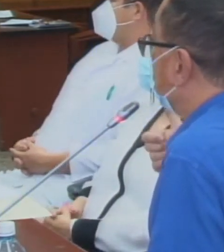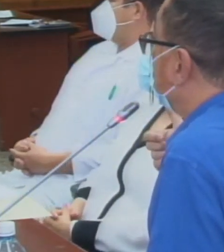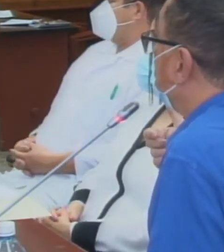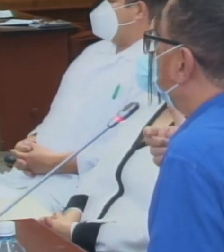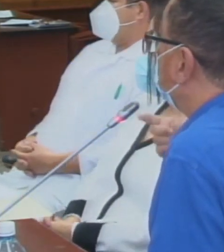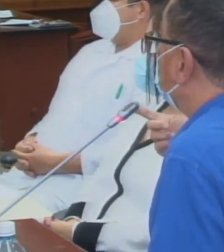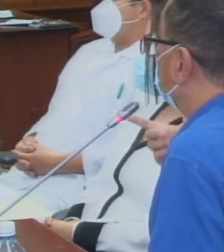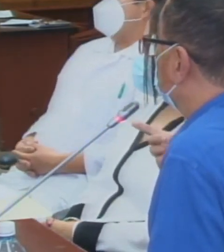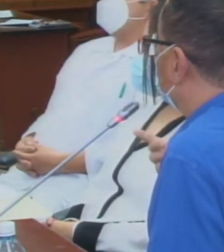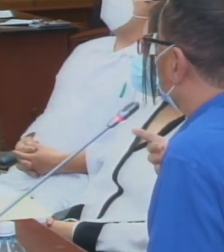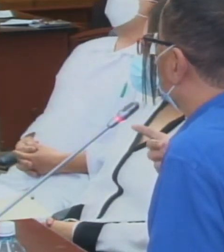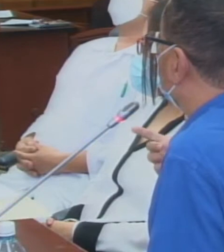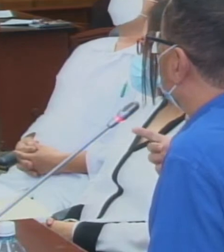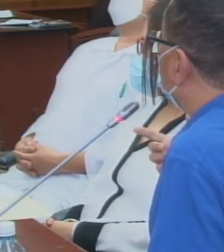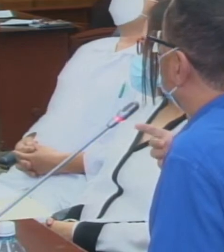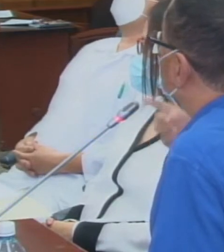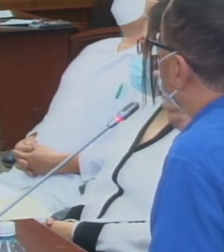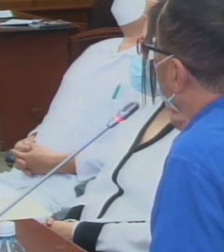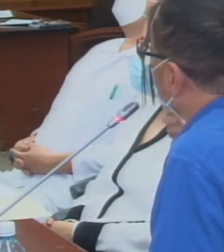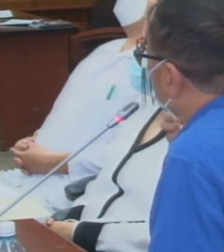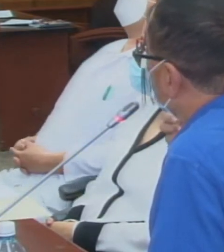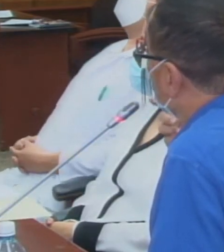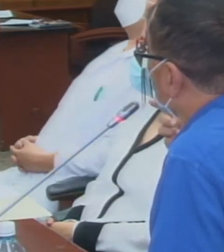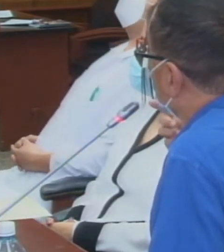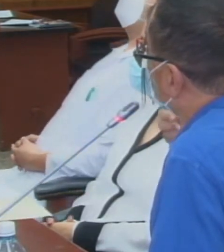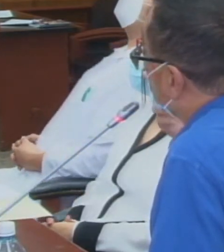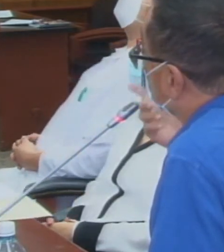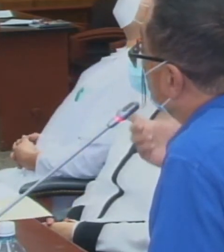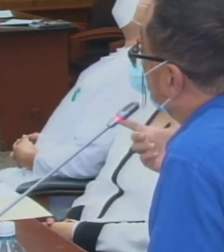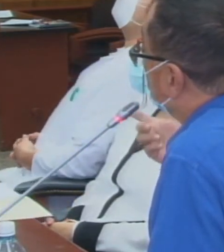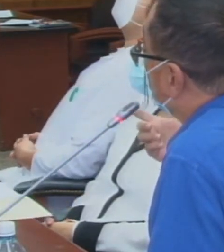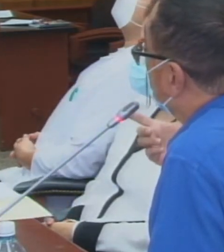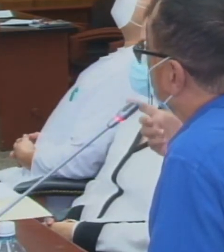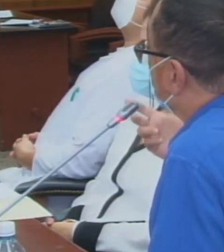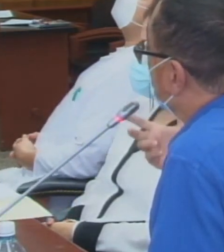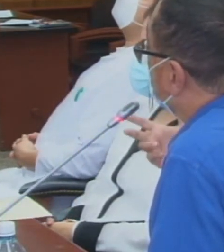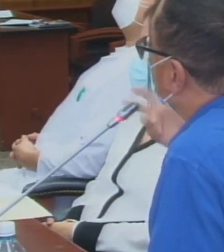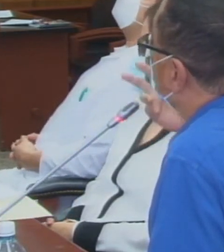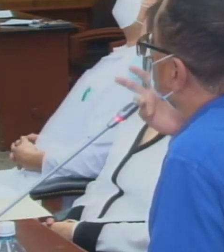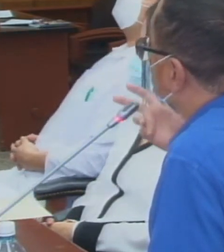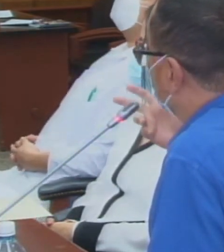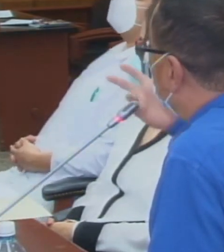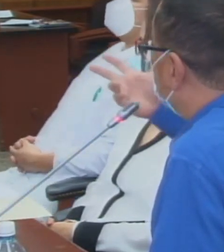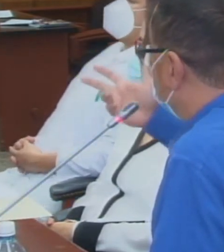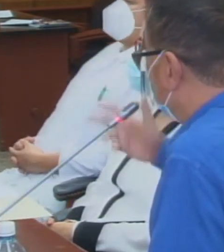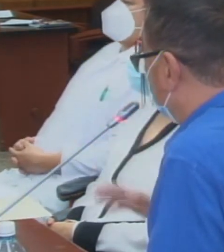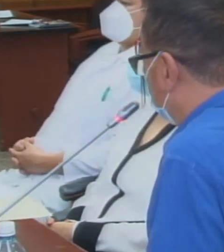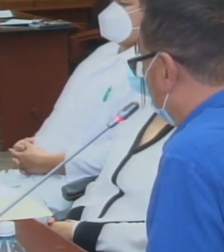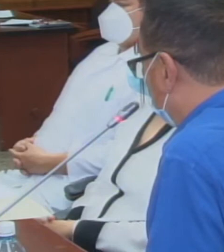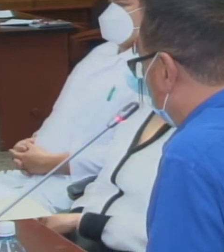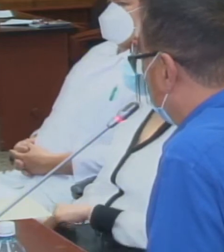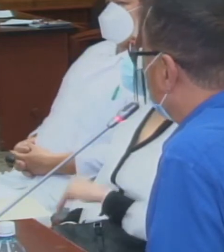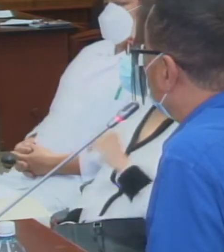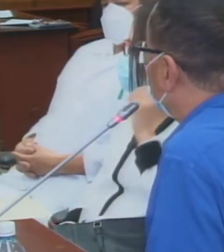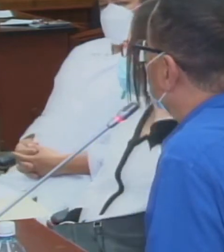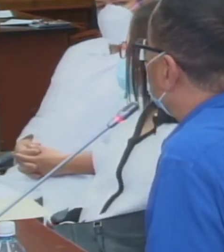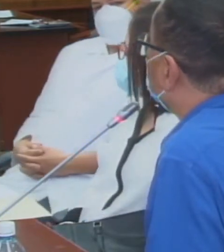ahí está, y quiero aclararlo, aparte de la FDA y la EMA, está